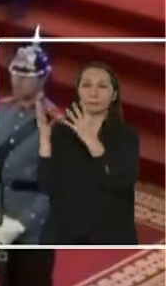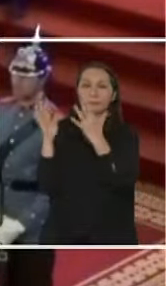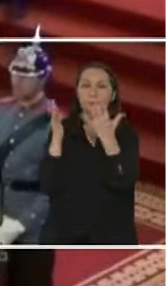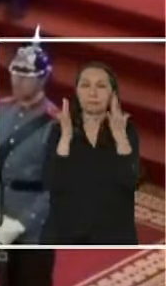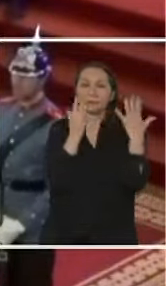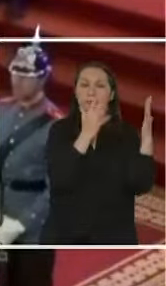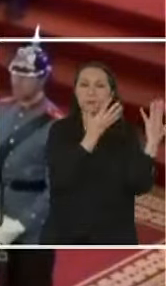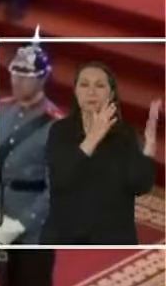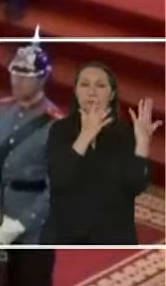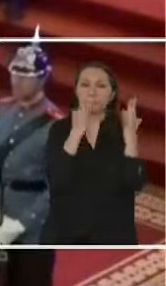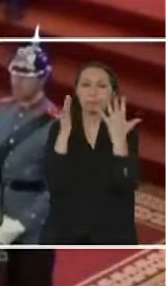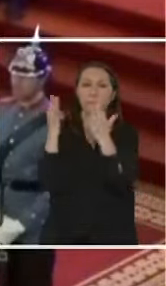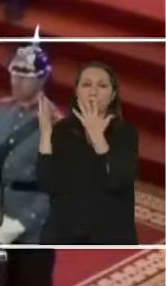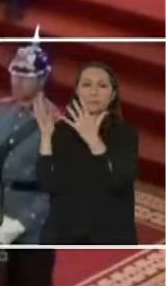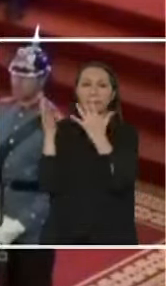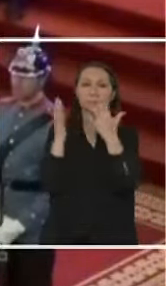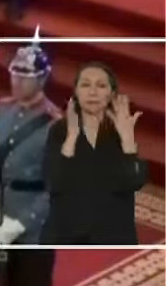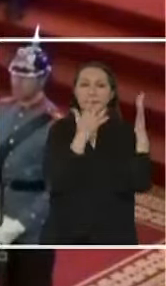y por su parte y eso es lo que vamos a mostrarles a continuación